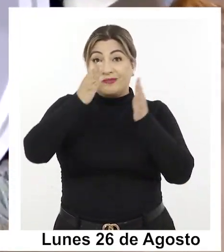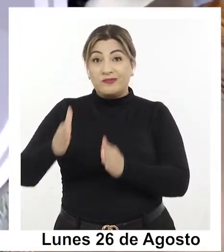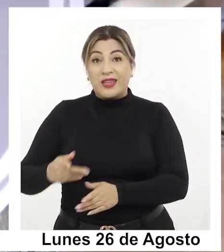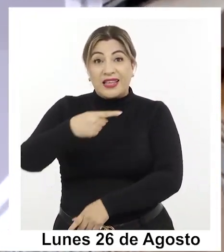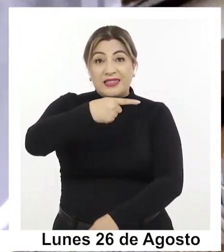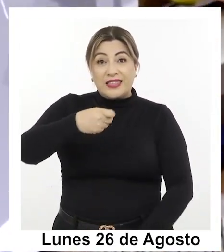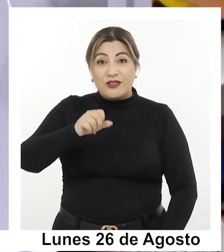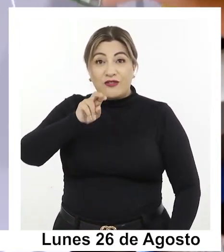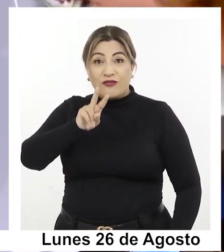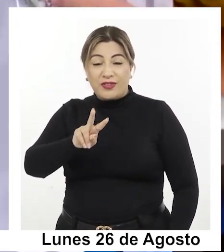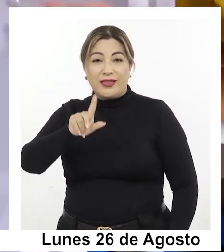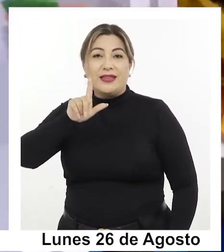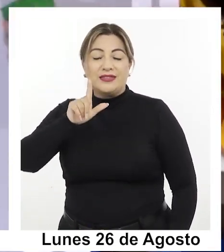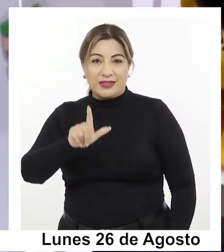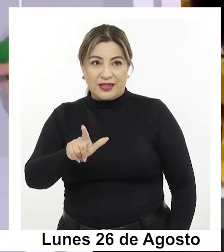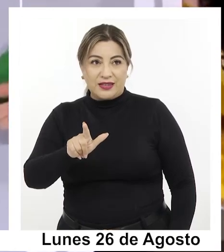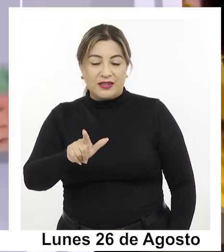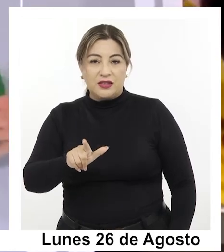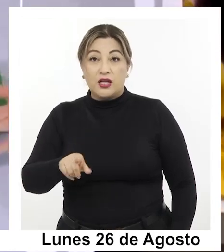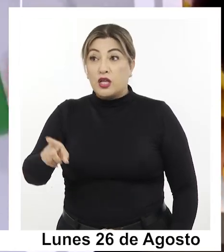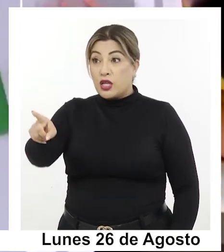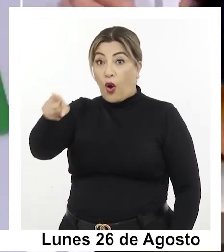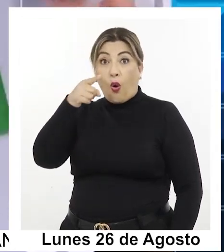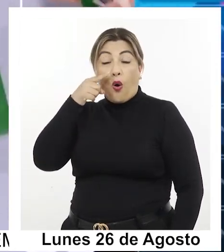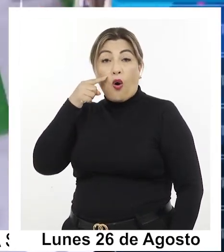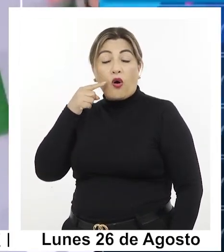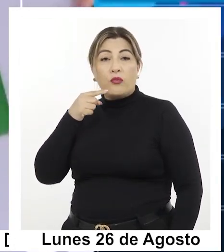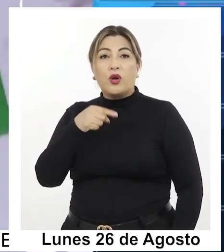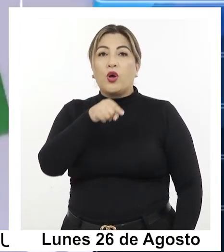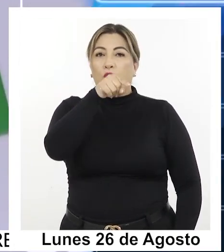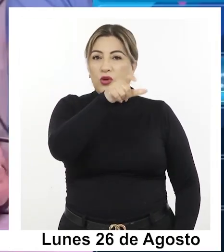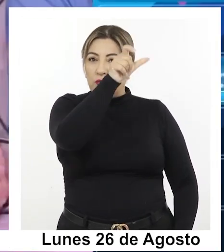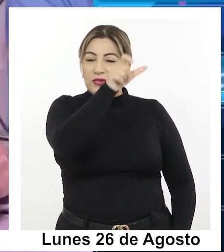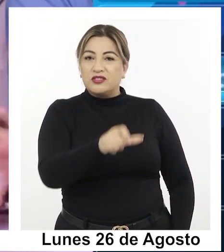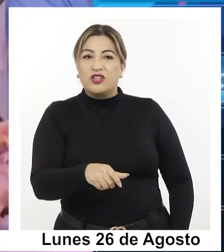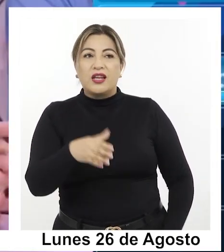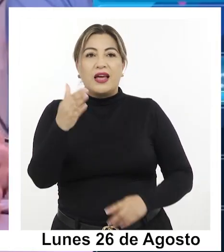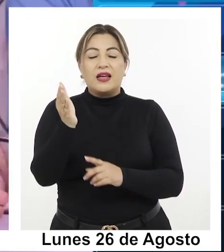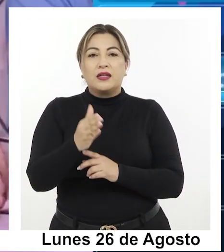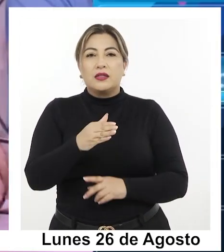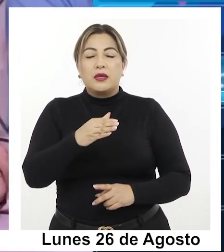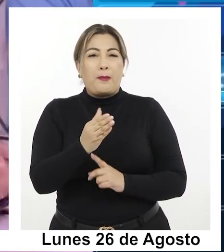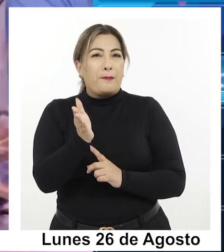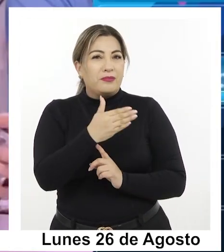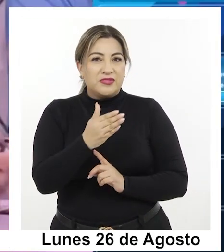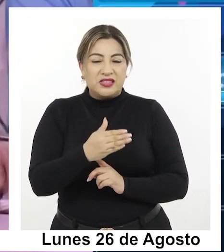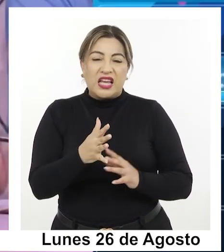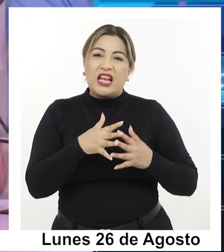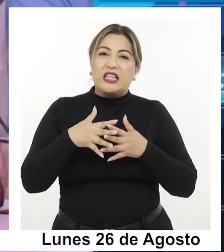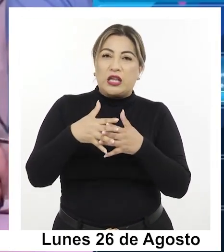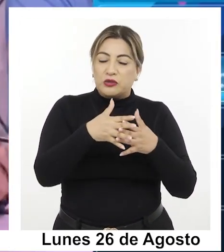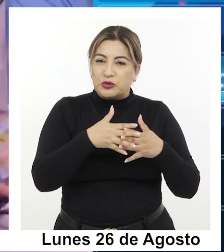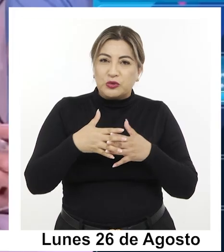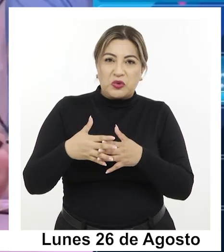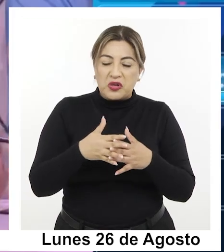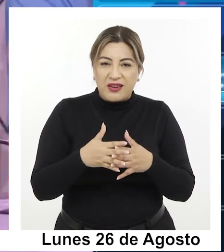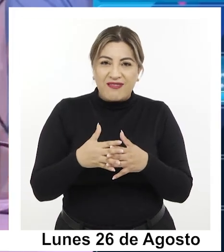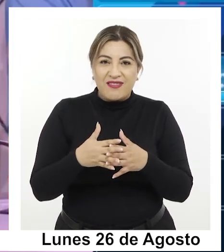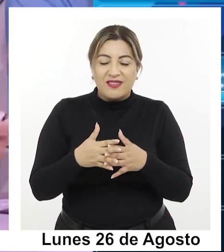127. Cifuentes le ganó a un compatriota, a polacos, estadounidenses,